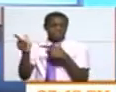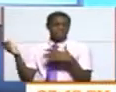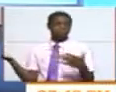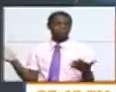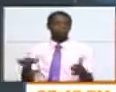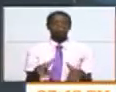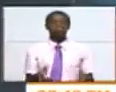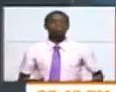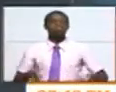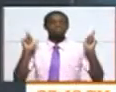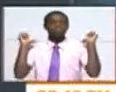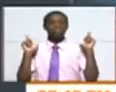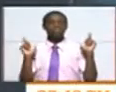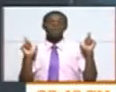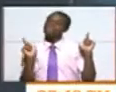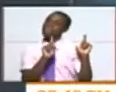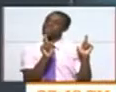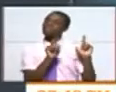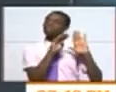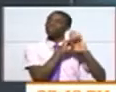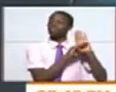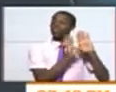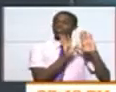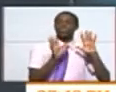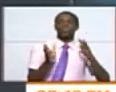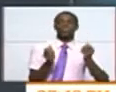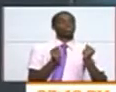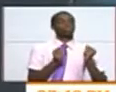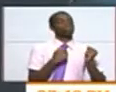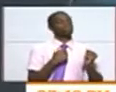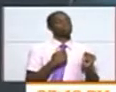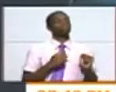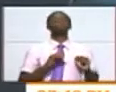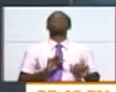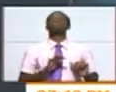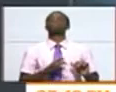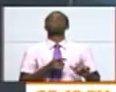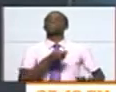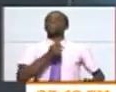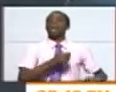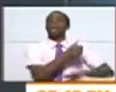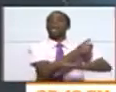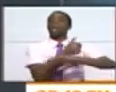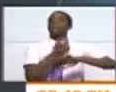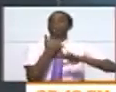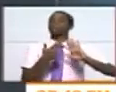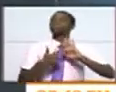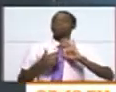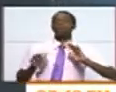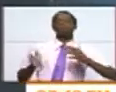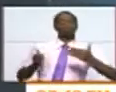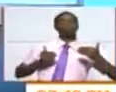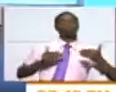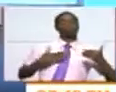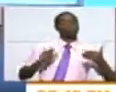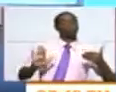No es política de Estado, no es política de Estado. Y en este micro que vamos a mostrar,